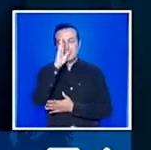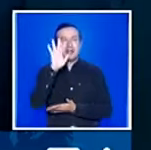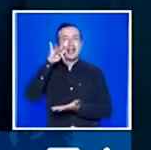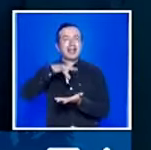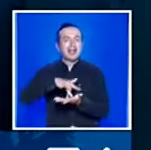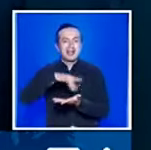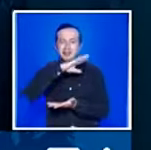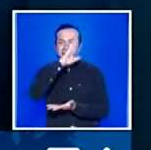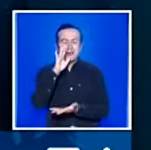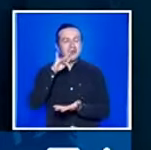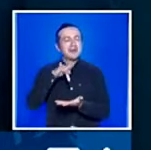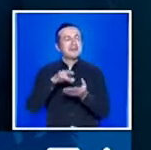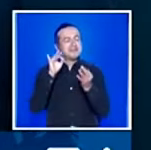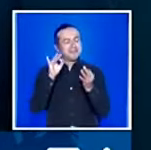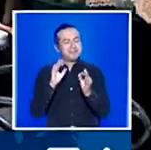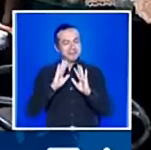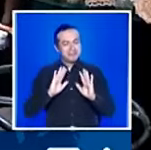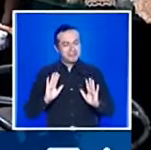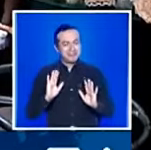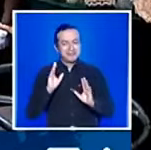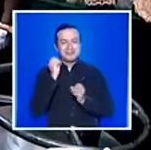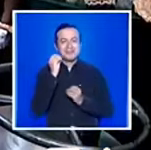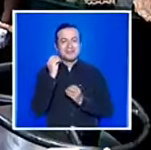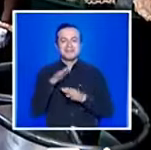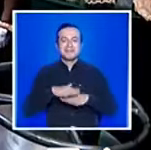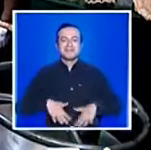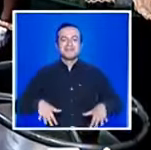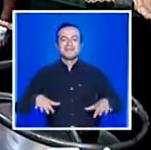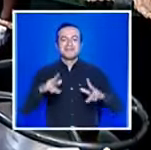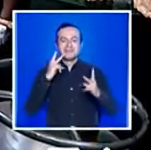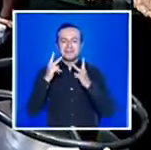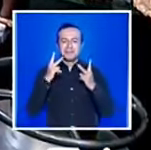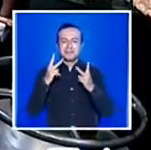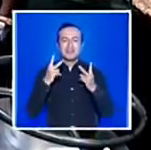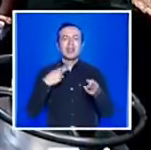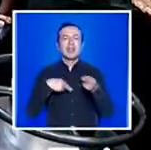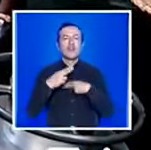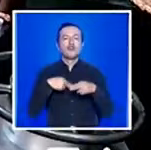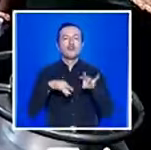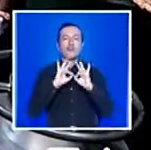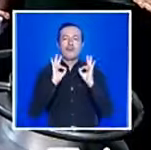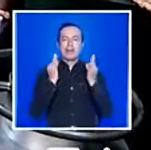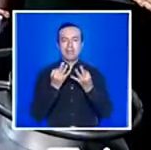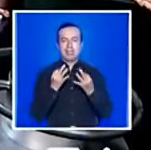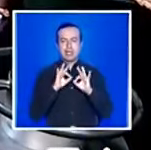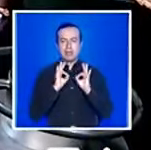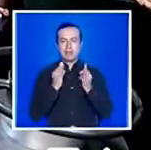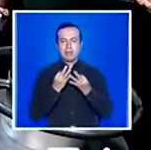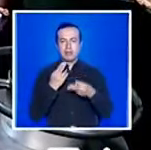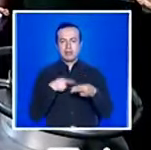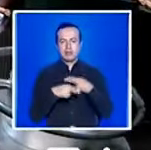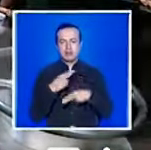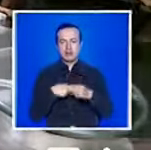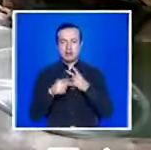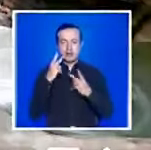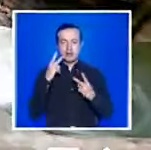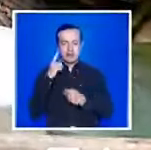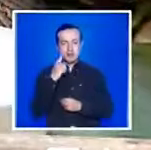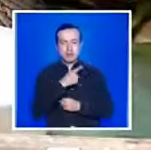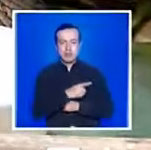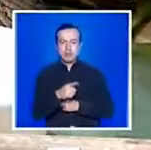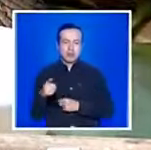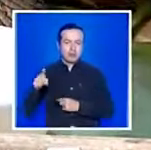aquí. Ya, yeah. Le voy a exponer mi bandeja. Este emprendimiento es familiar, uh-huh. Por lo tanto